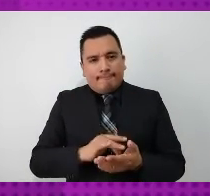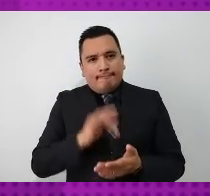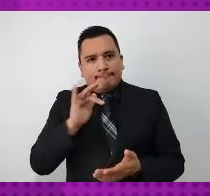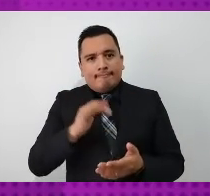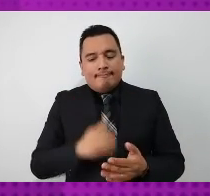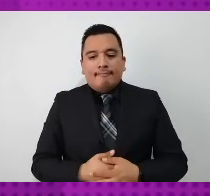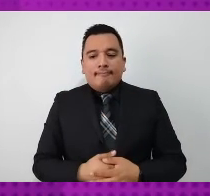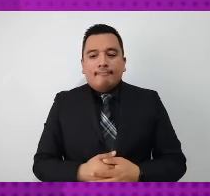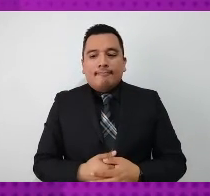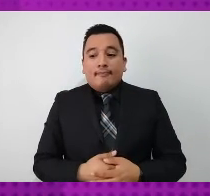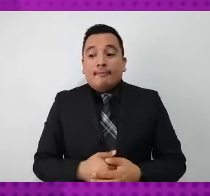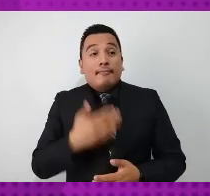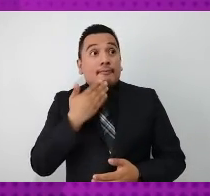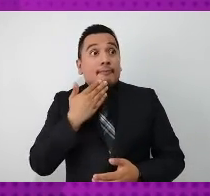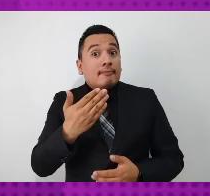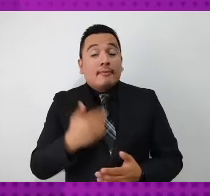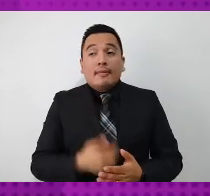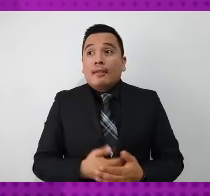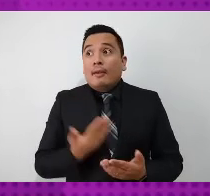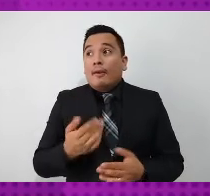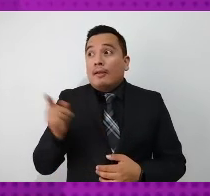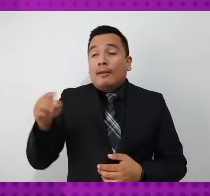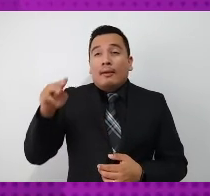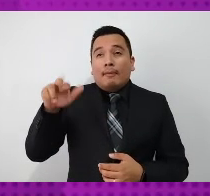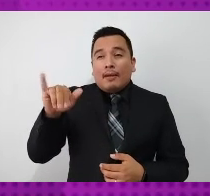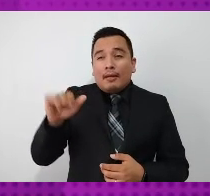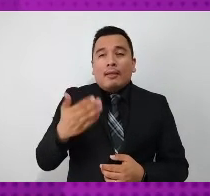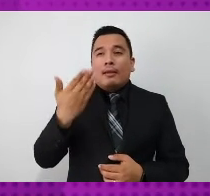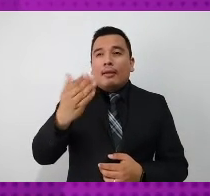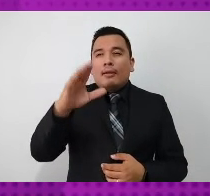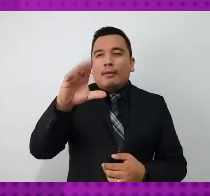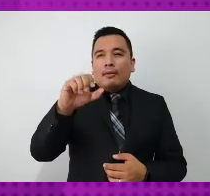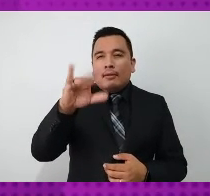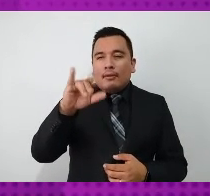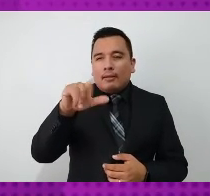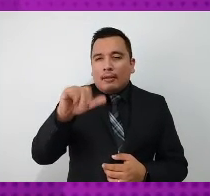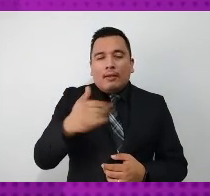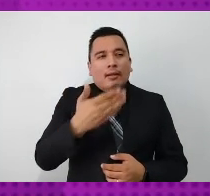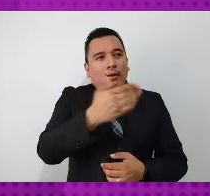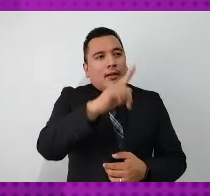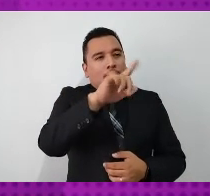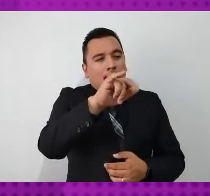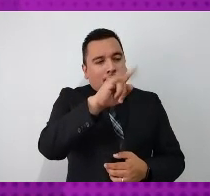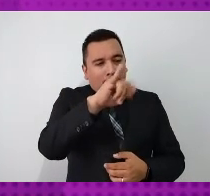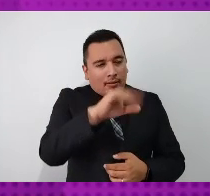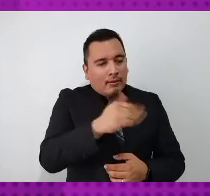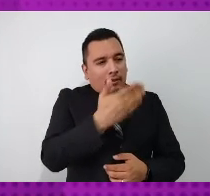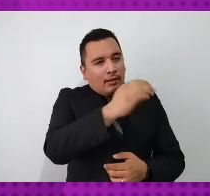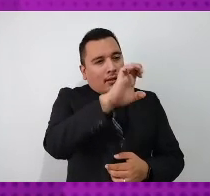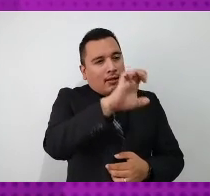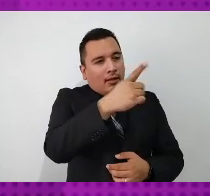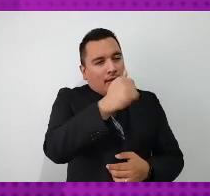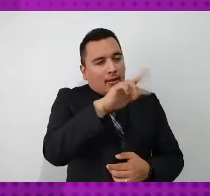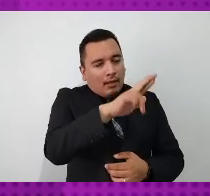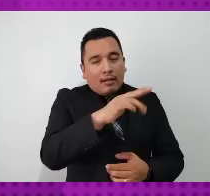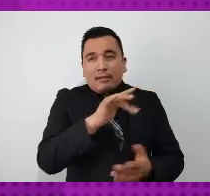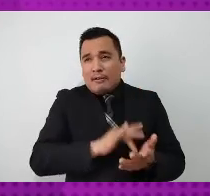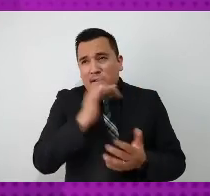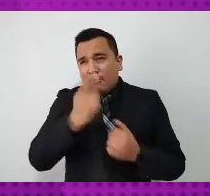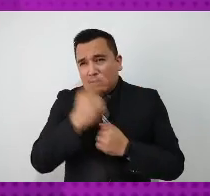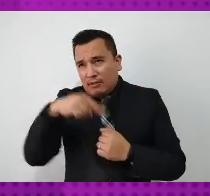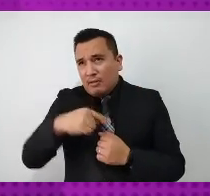no me queda más que agradecerle a maría elena cecilia letizia y édgar su participación en el programa la urna del instituto electoral de coahuila